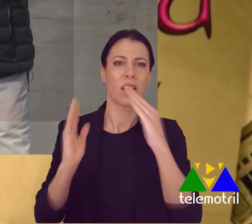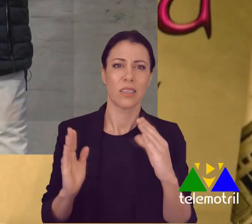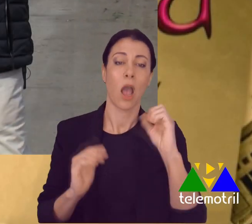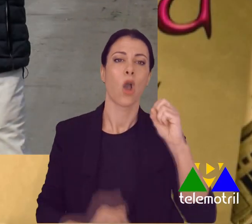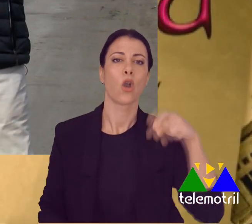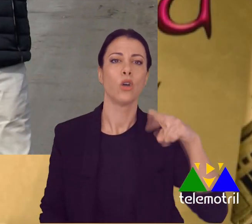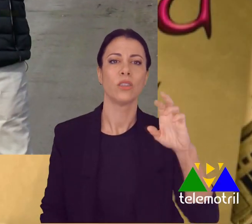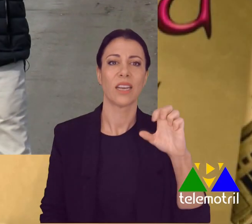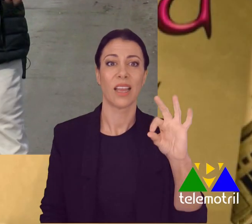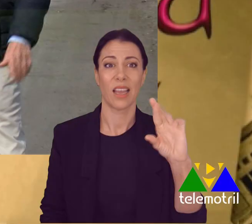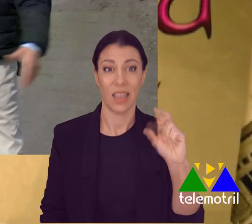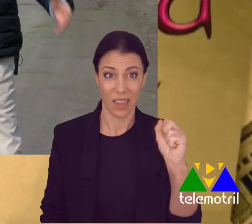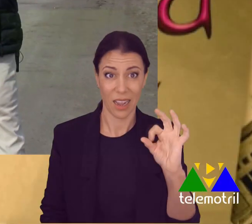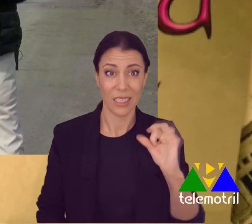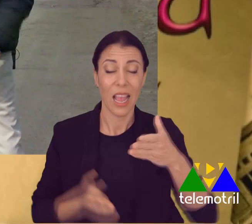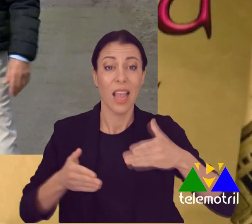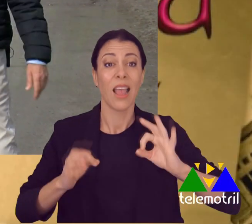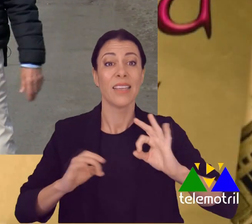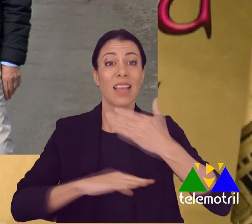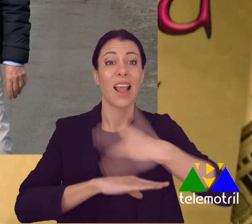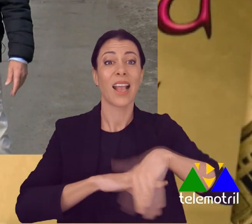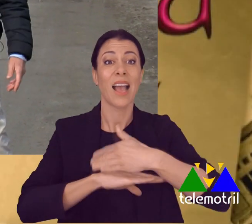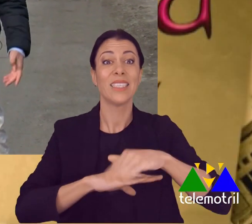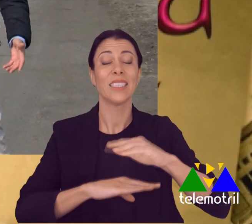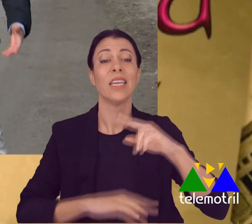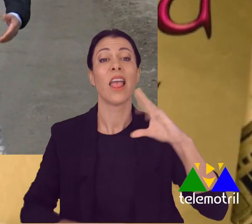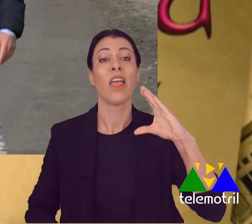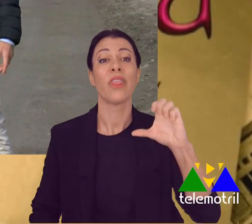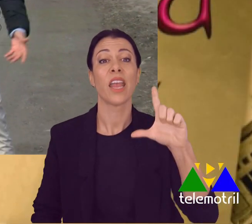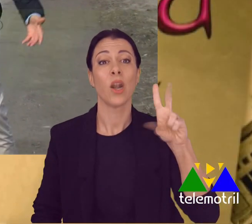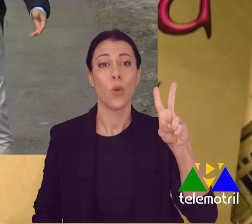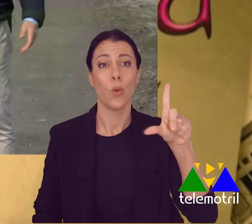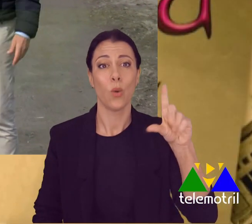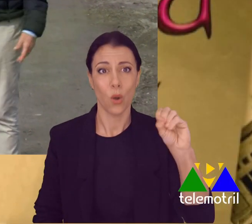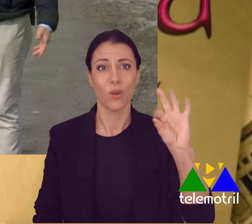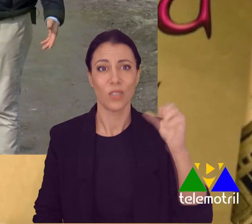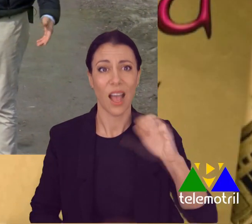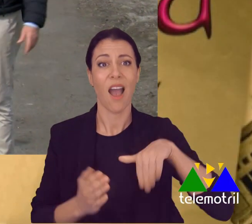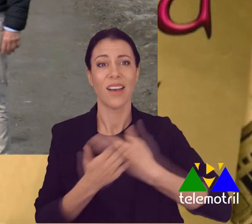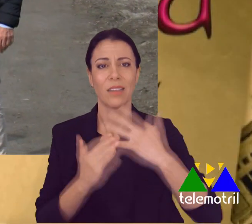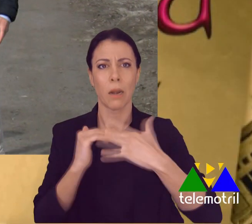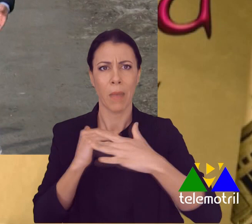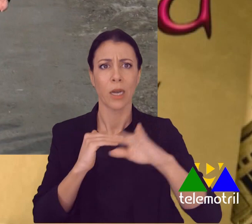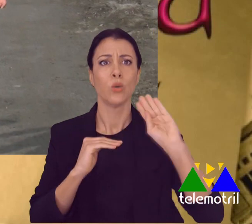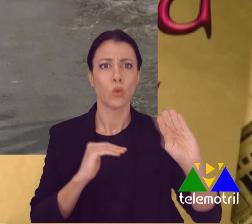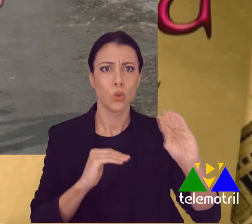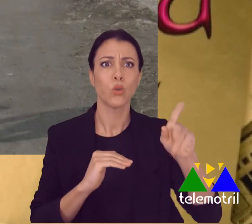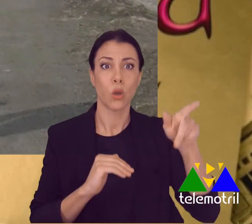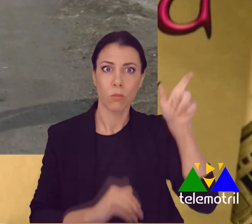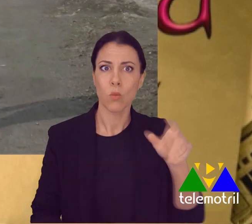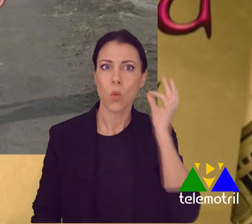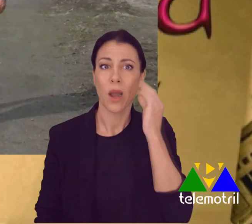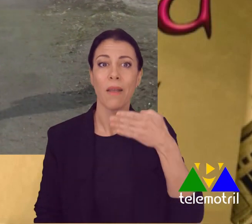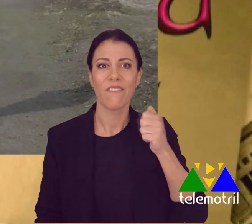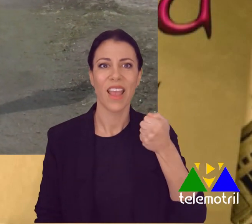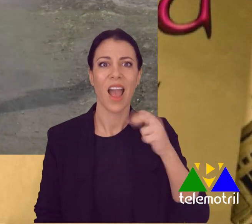es donde está la celulosa para abajo, hasta el mar, pues también era propiedad de Beatriz Galindo y de Ramírez de Madrid, de